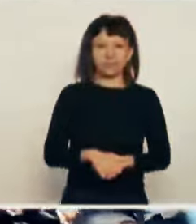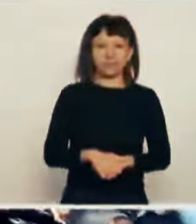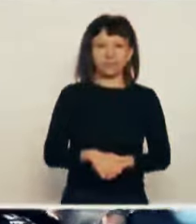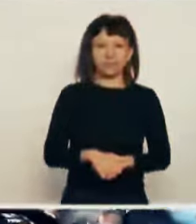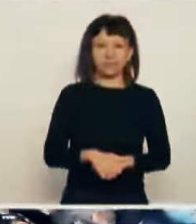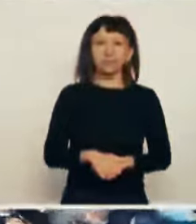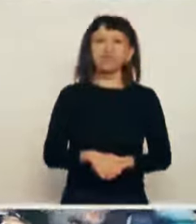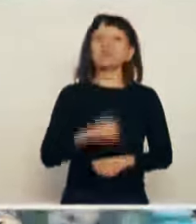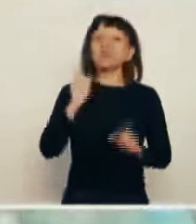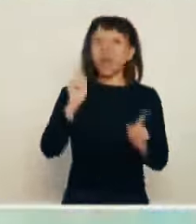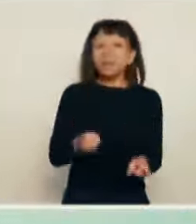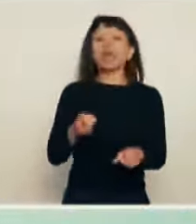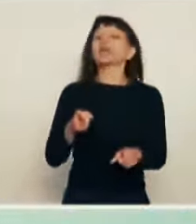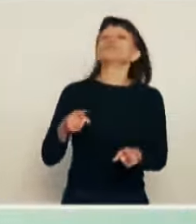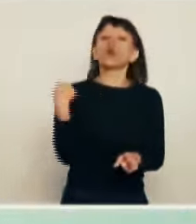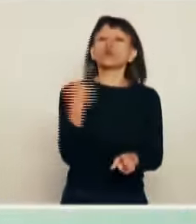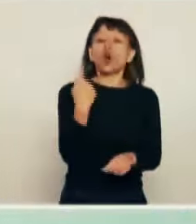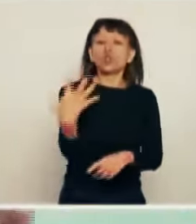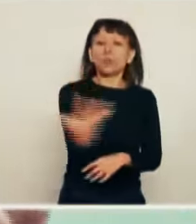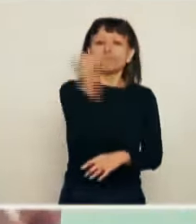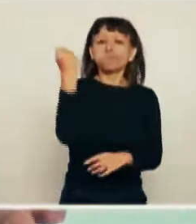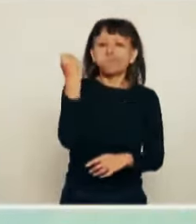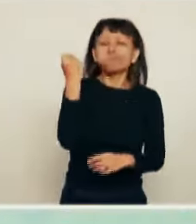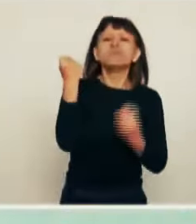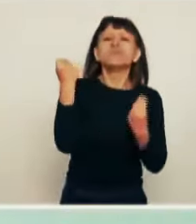Y recuperamos también.